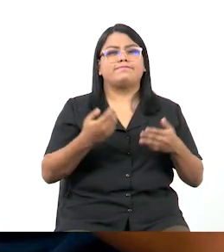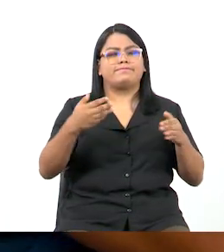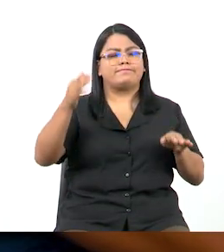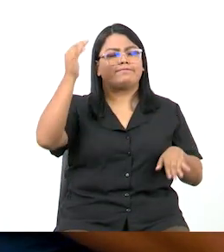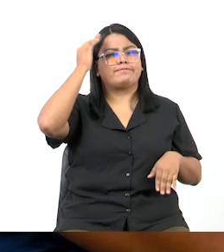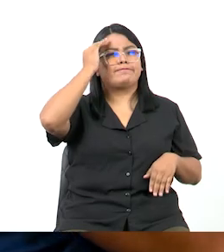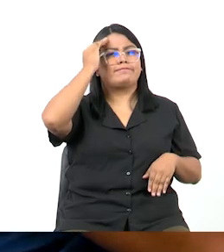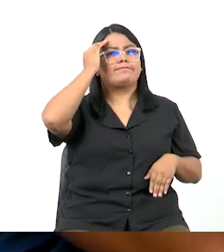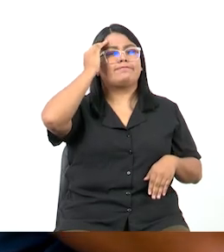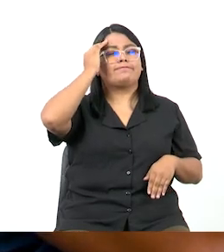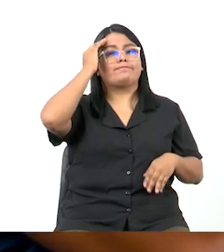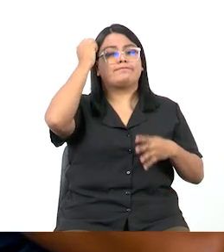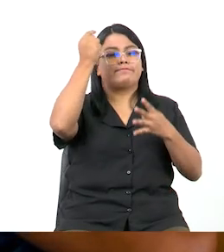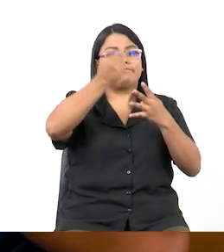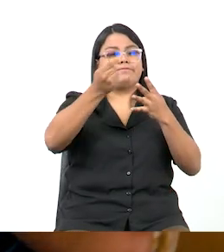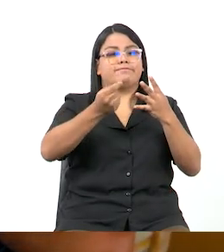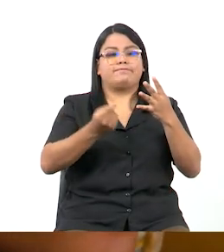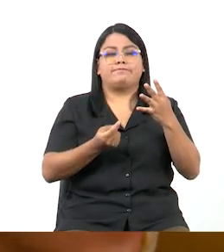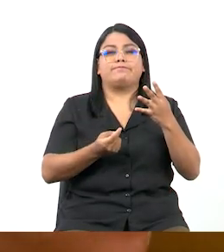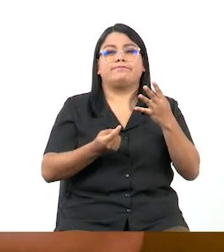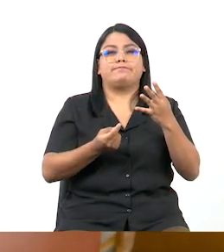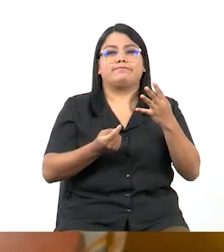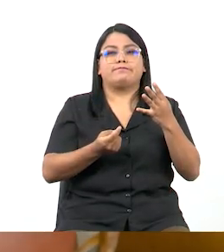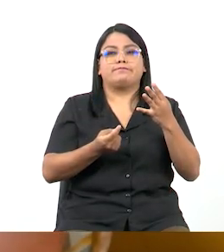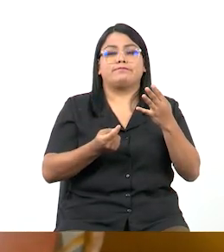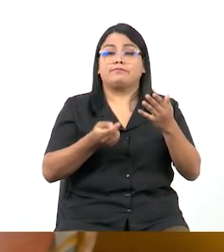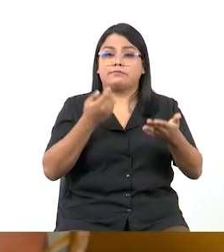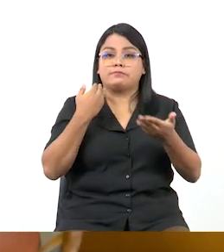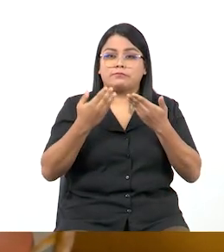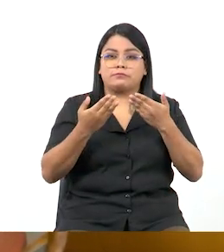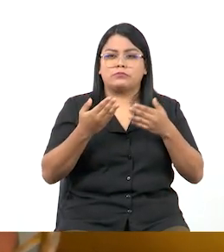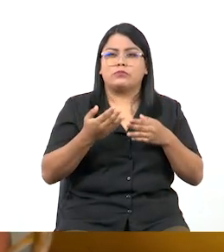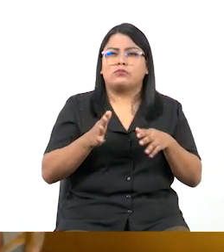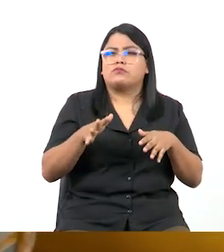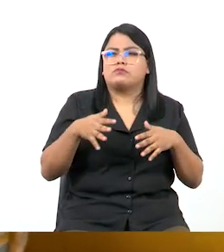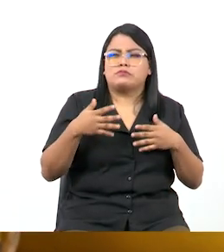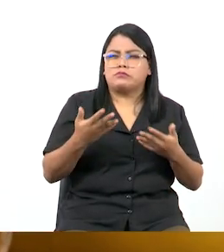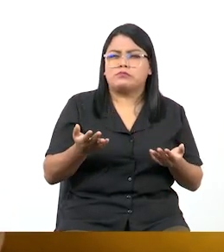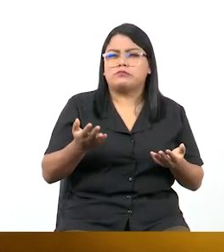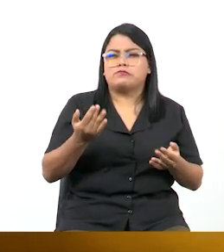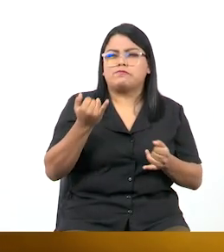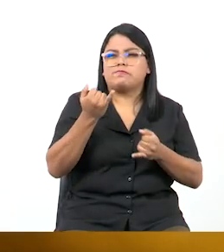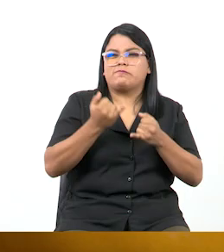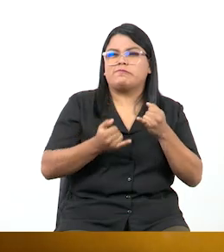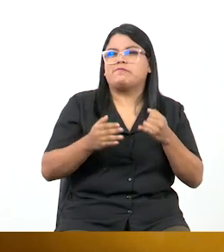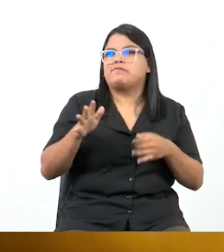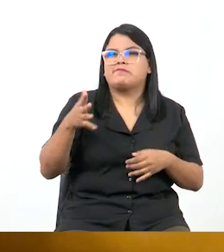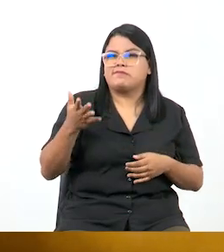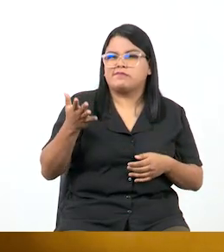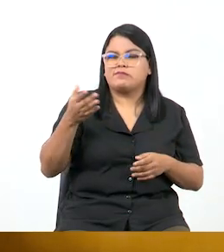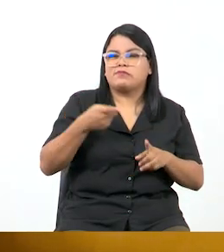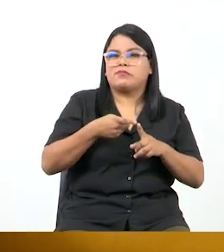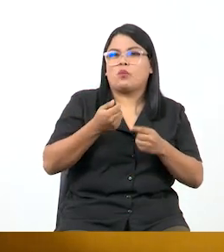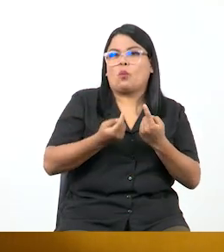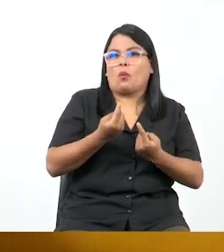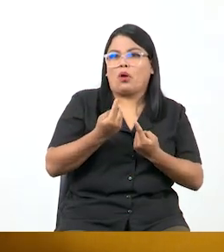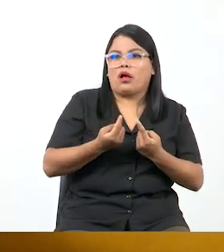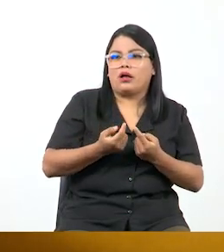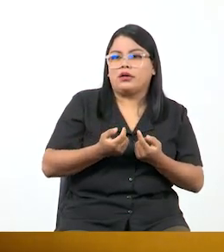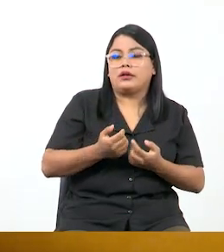Ahora que ya conocemos esas partes, Paola, preguntémonos, ¿cuál es la finalidad de cada una de estas? Porque fíjate, tenemos